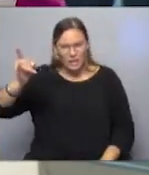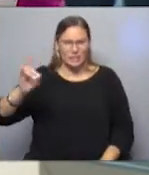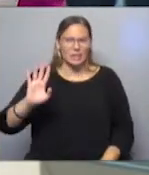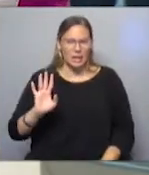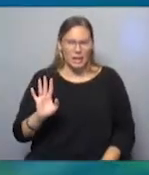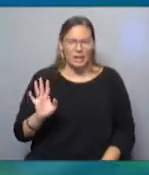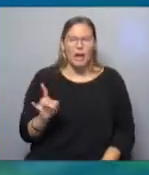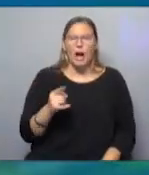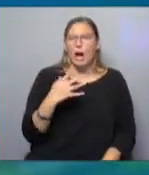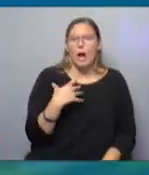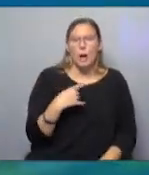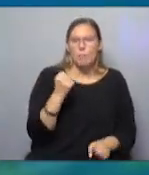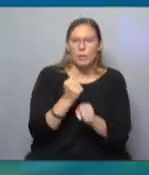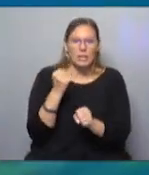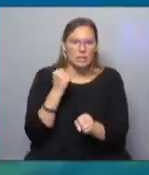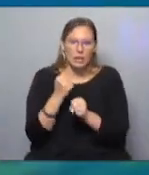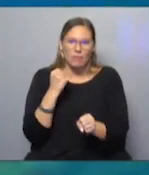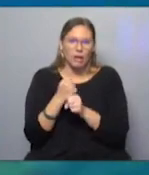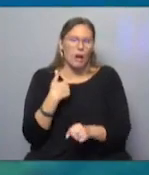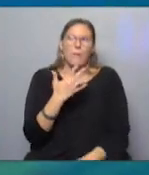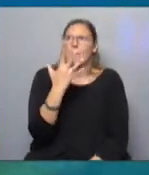debilidad por el laburante